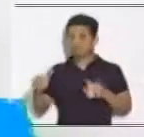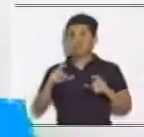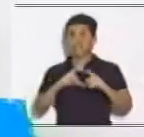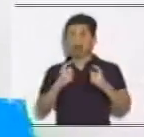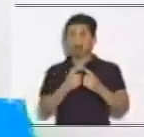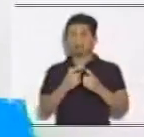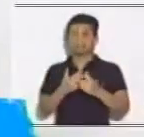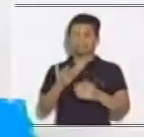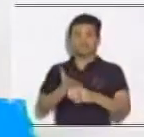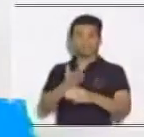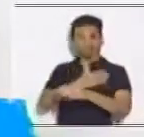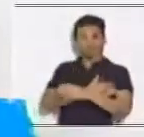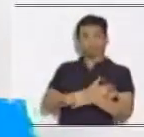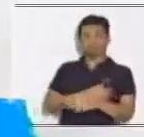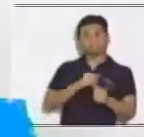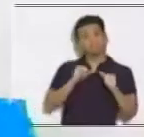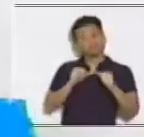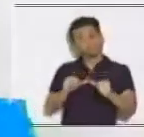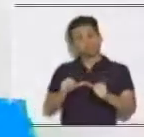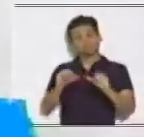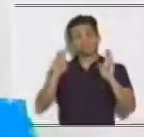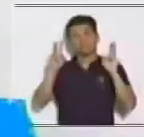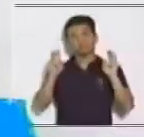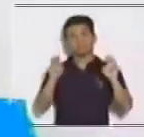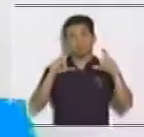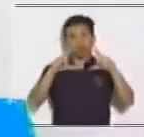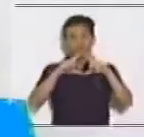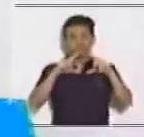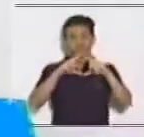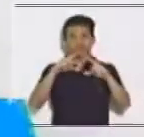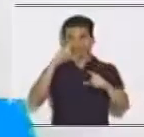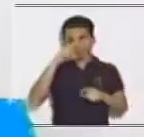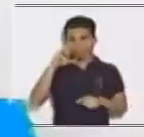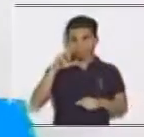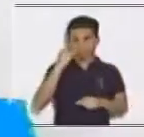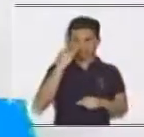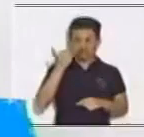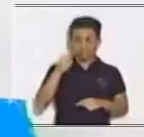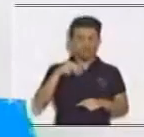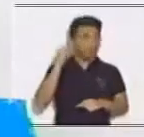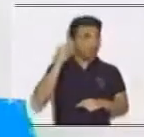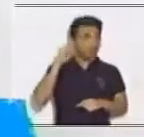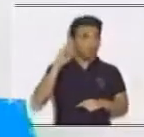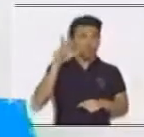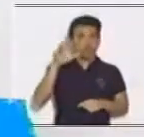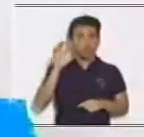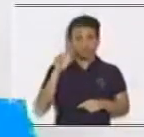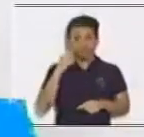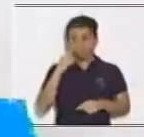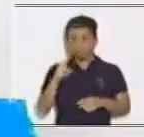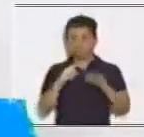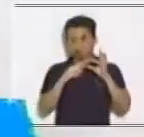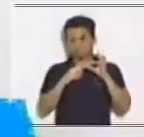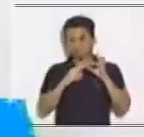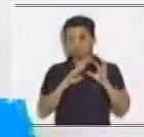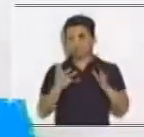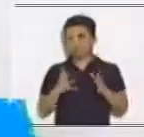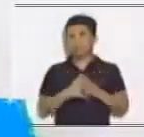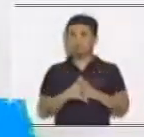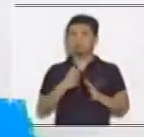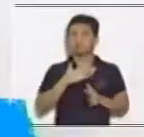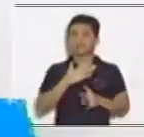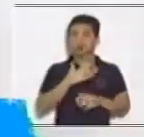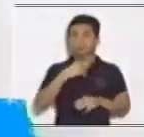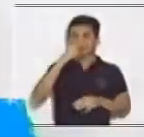triángulos, ¿sí? Entonces, apuntemos que hoy vamos a ver un triángulo especial. Se